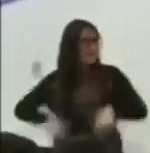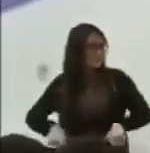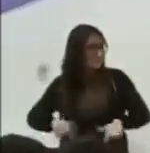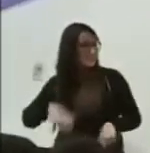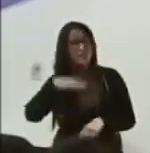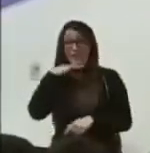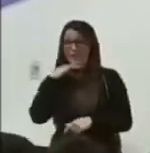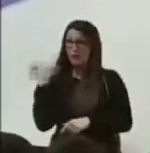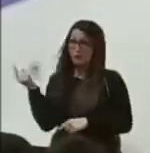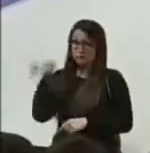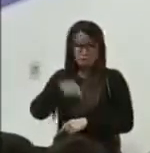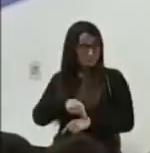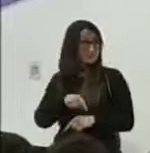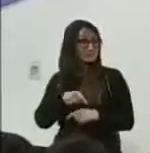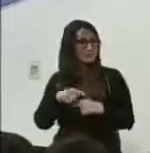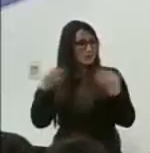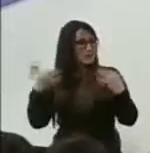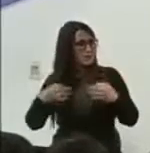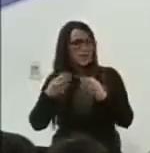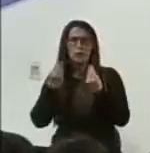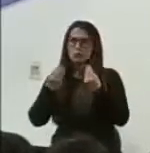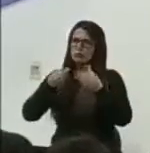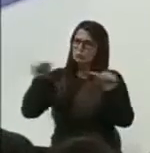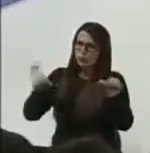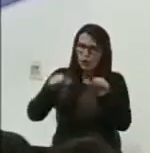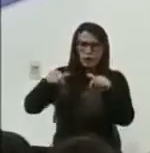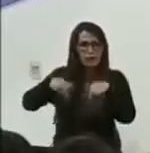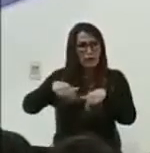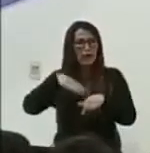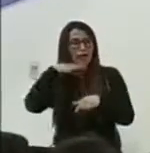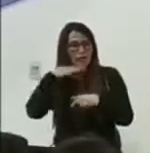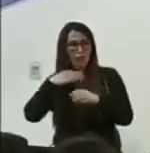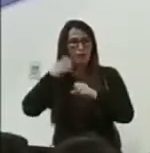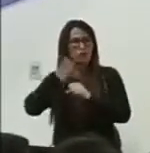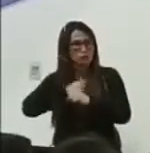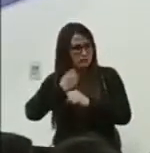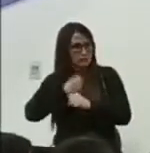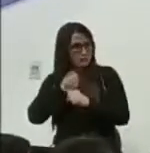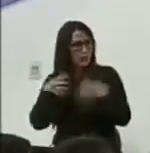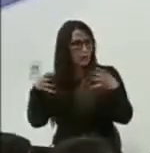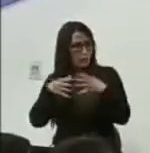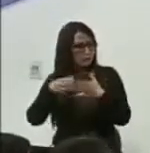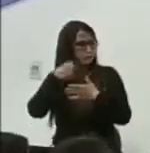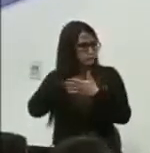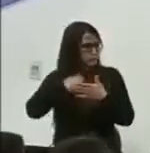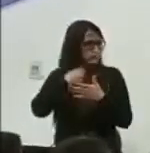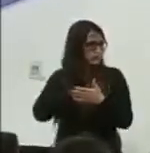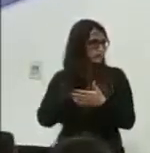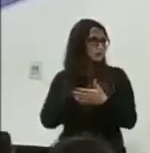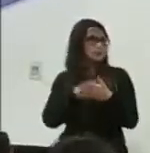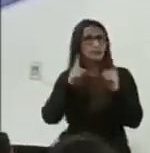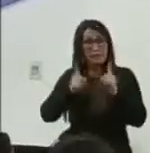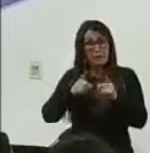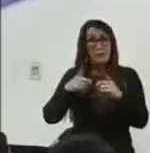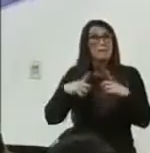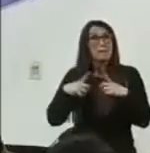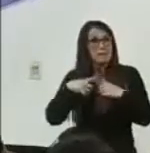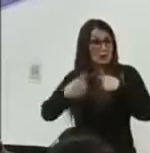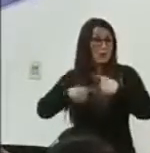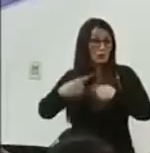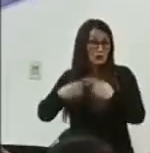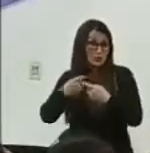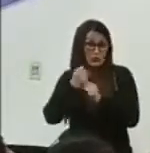Canelones acá, que tanto ha hecho por este departamento con su equipo, y que esperemos que lo siga haciendo,